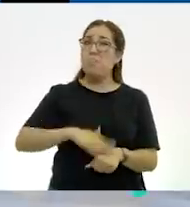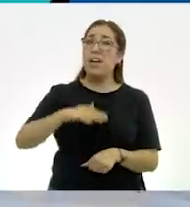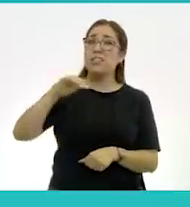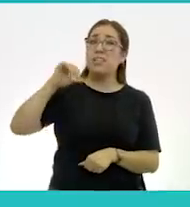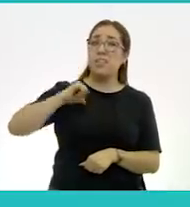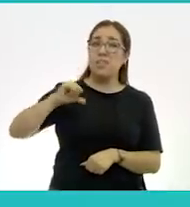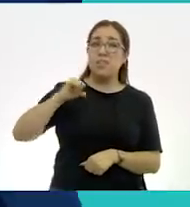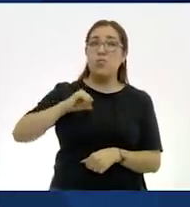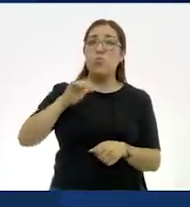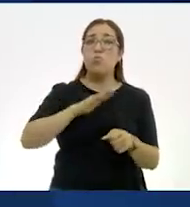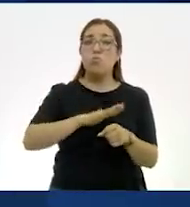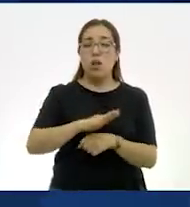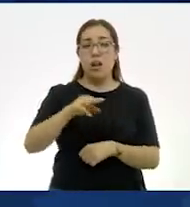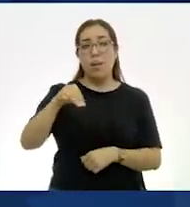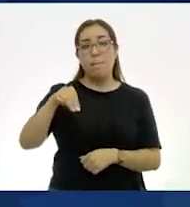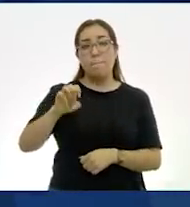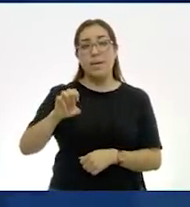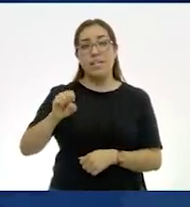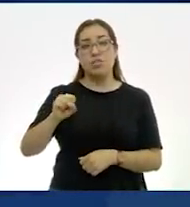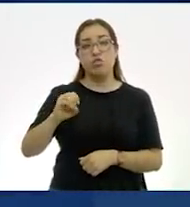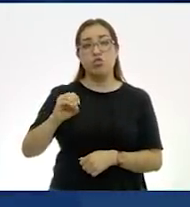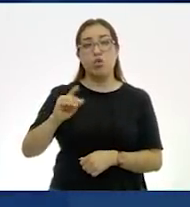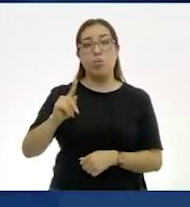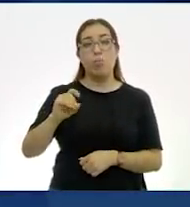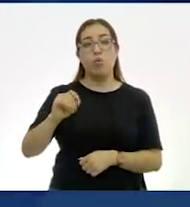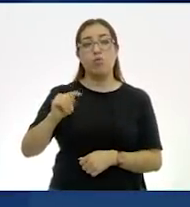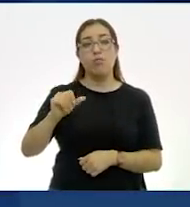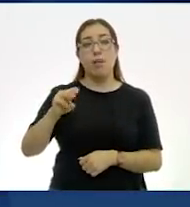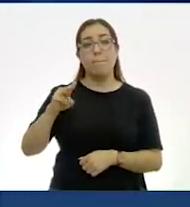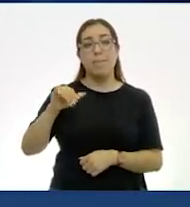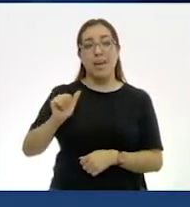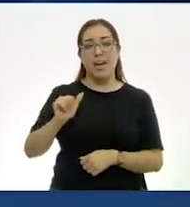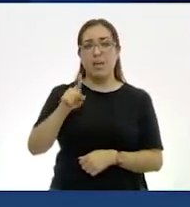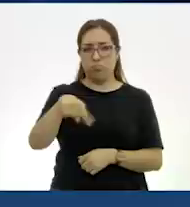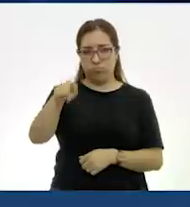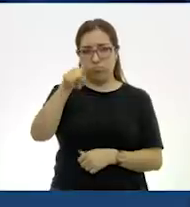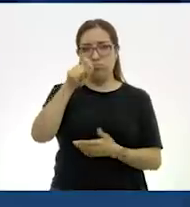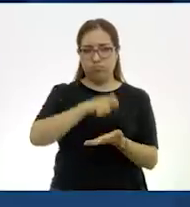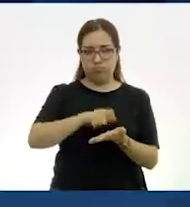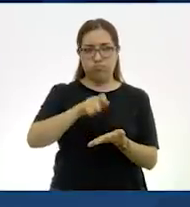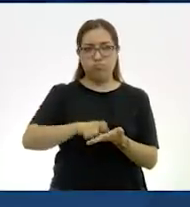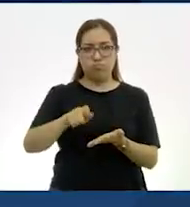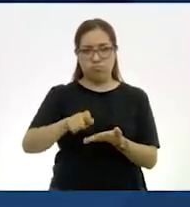en Mesopotamia. Sí. Perfecto. Ahí anótenlo ustedes en su cuaderno.